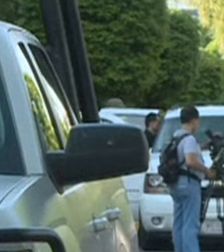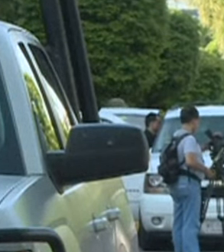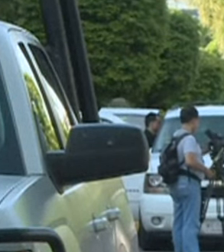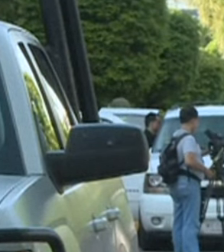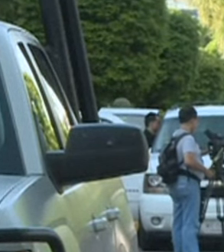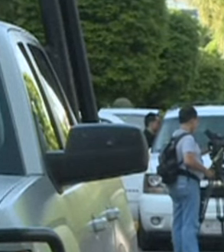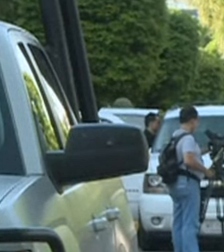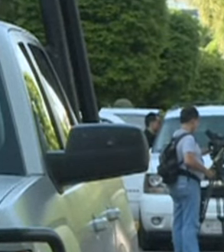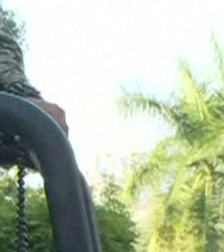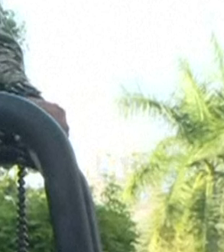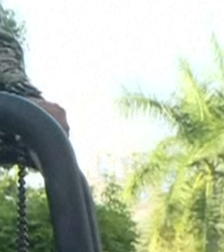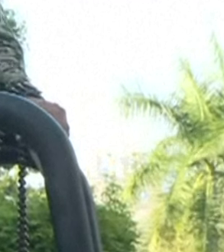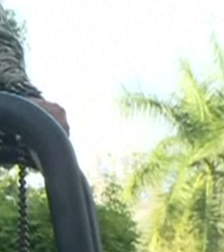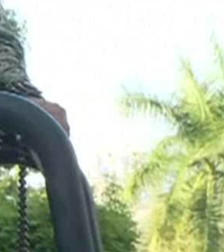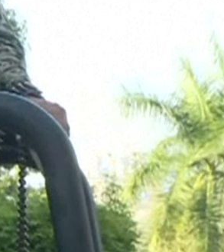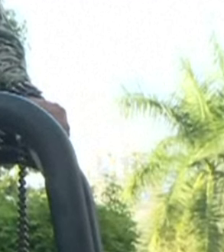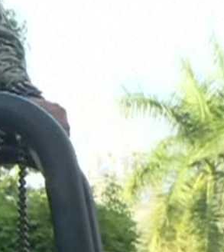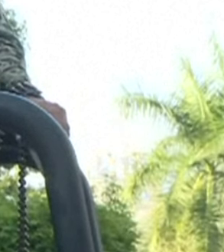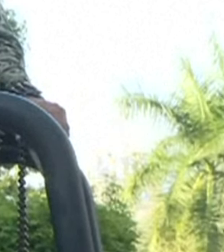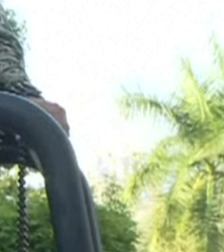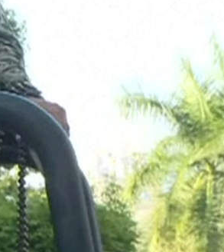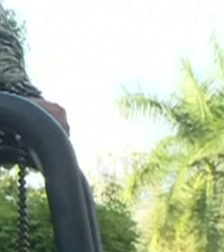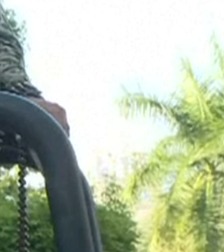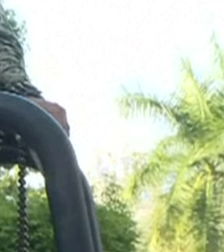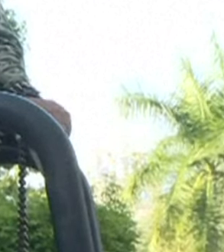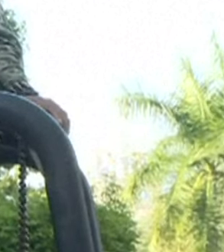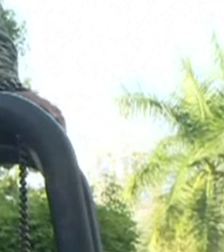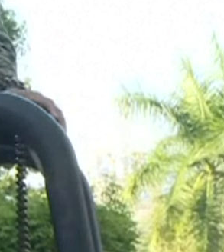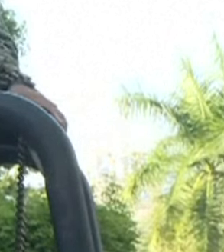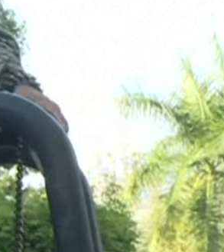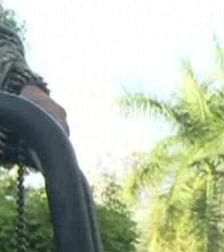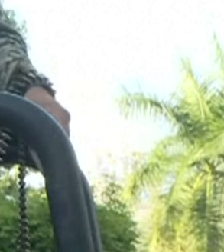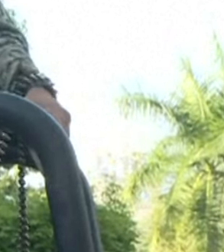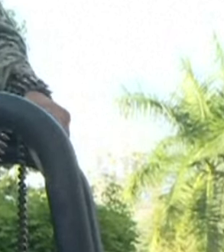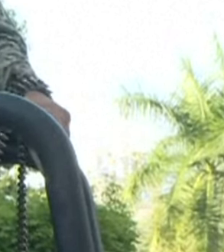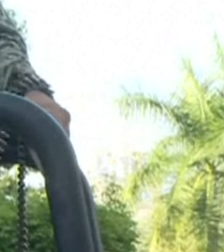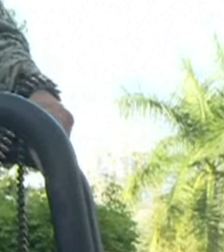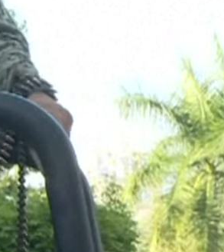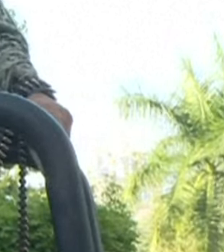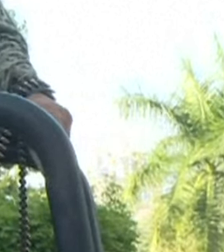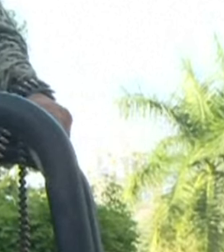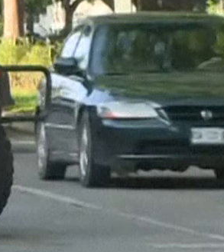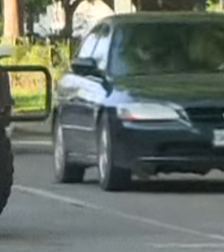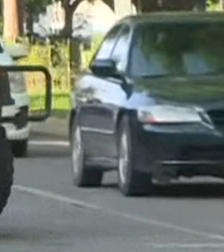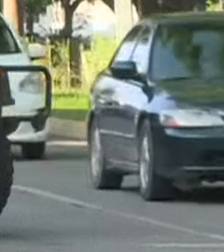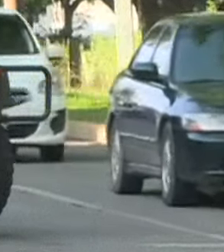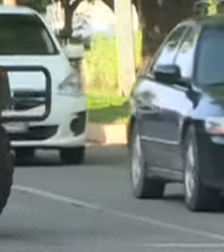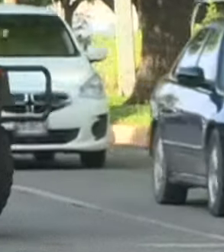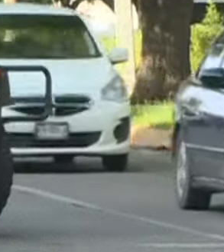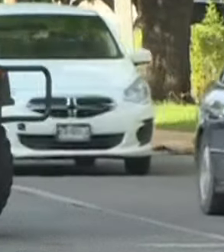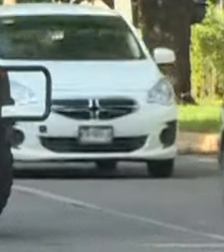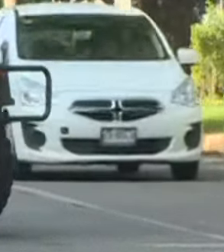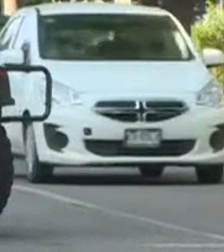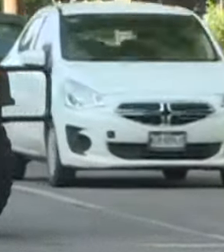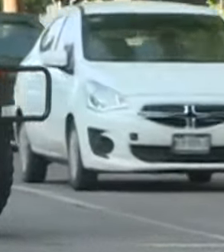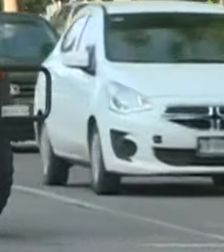personas murieran durante un enfrentamiento armado en la localidad de badirahuato cuna del Chapo quien purga cadena perpetua en Estados Unidos